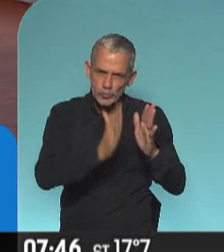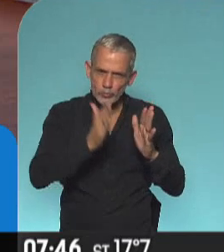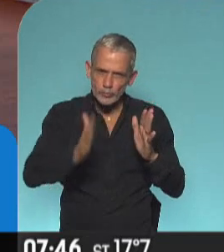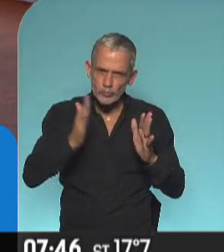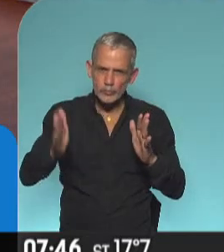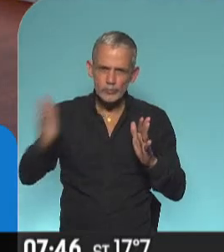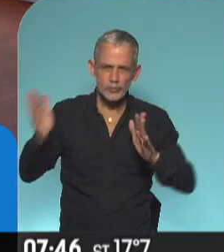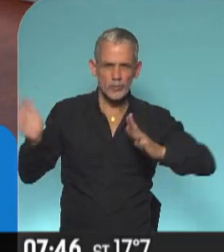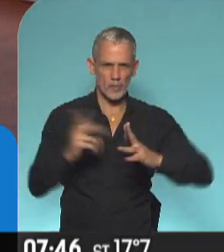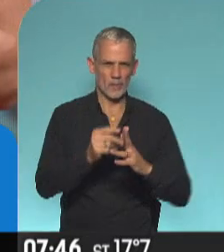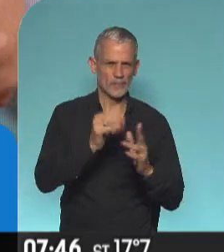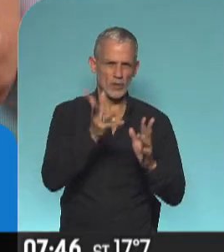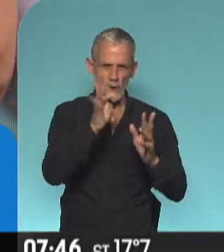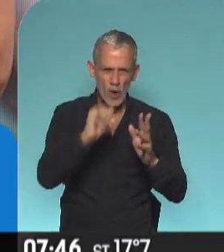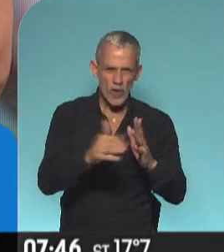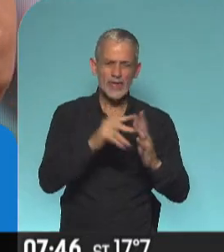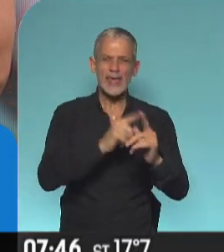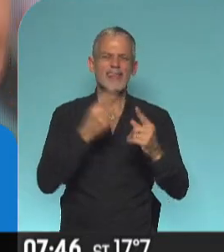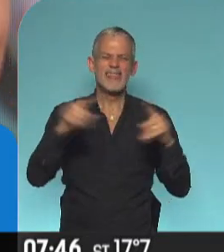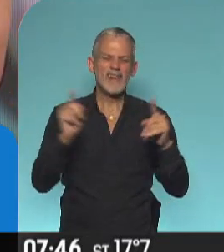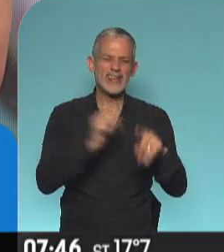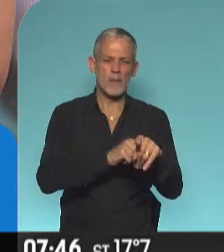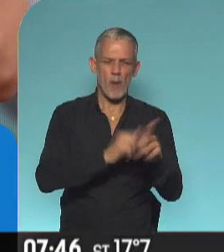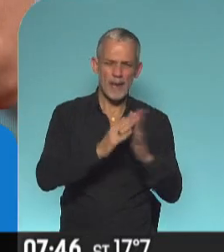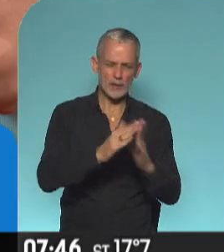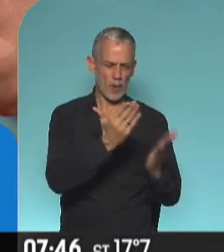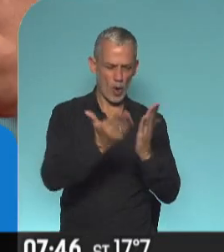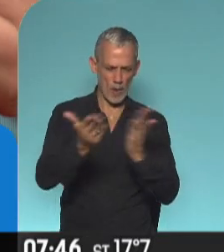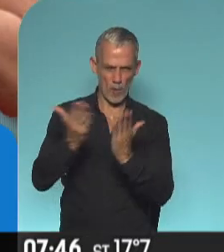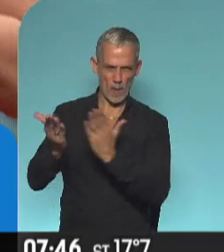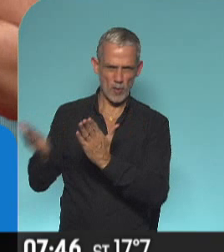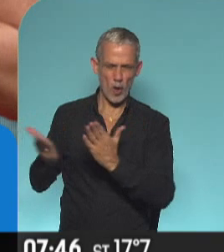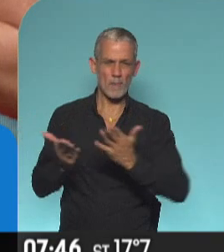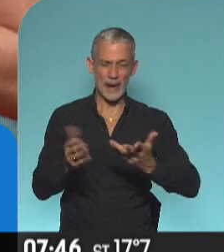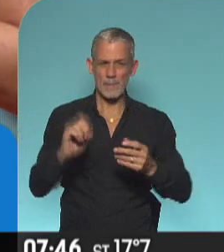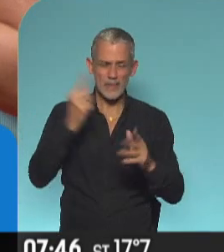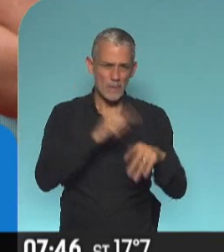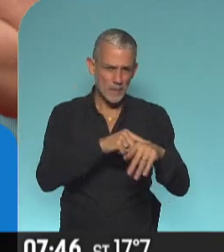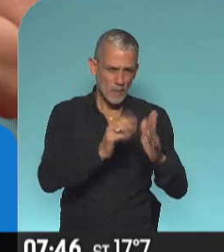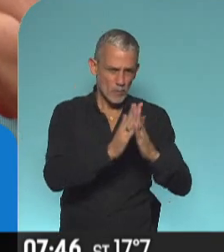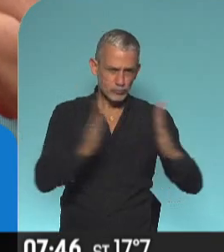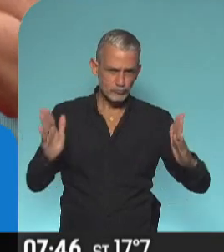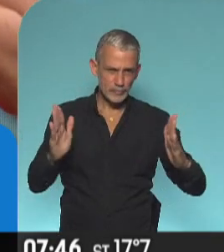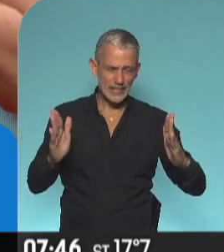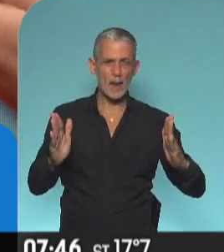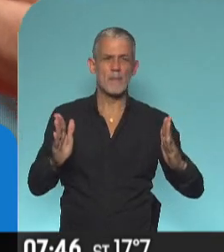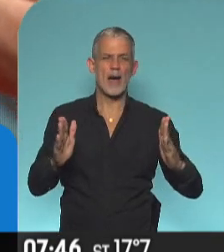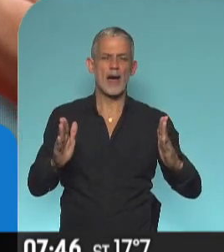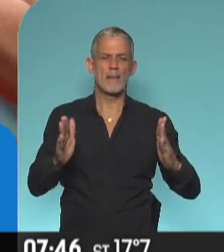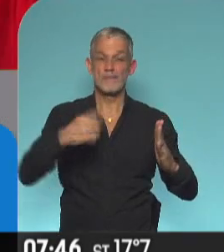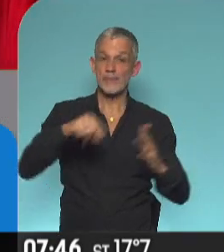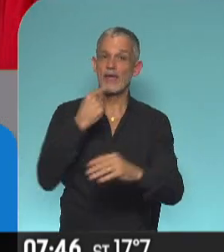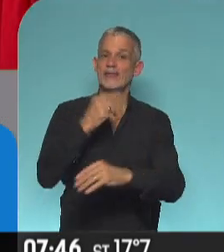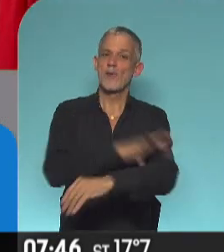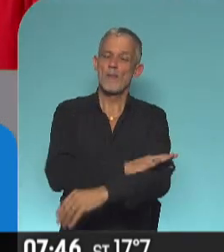verlo en forma gradual y en distintos momentos para comparar. En la primera etapa es cuando estamos hablando de que la presión